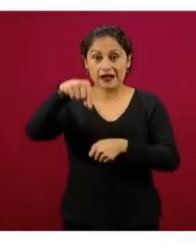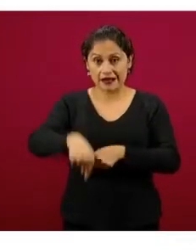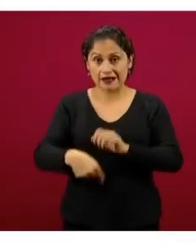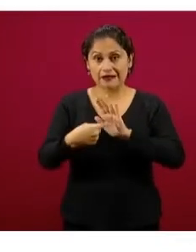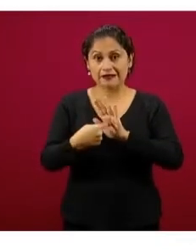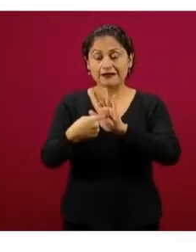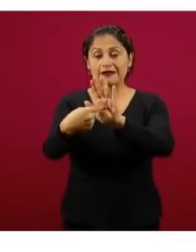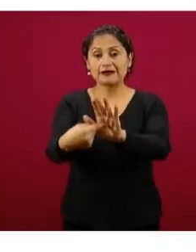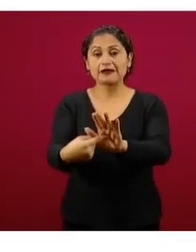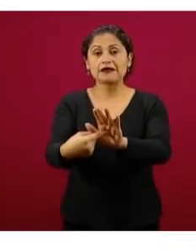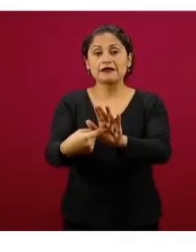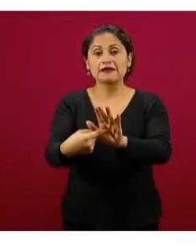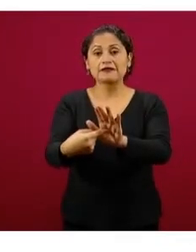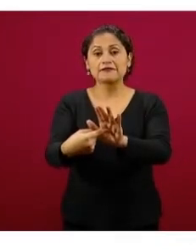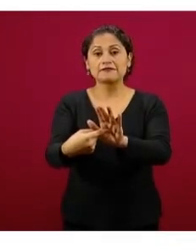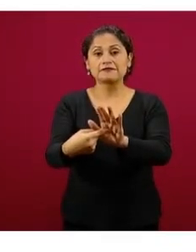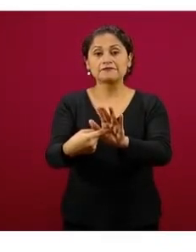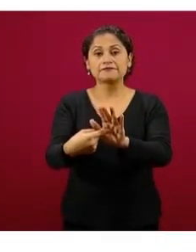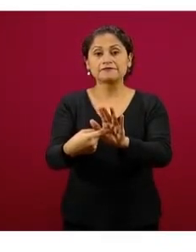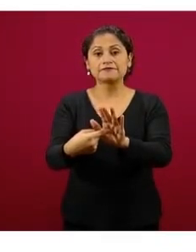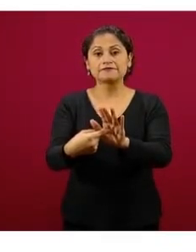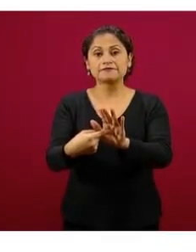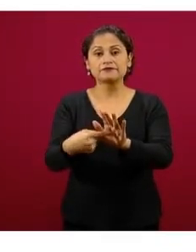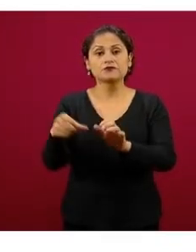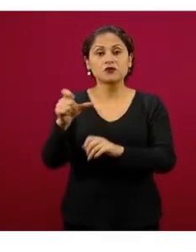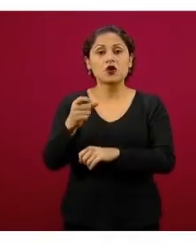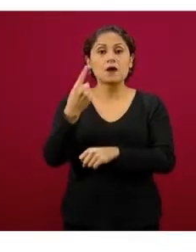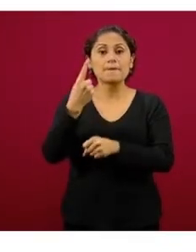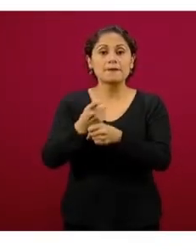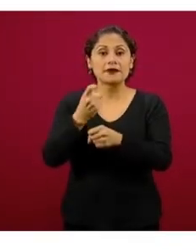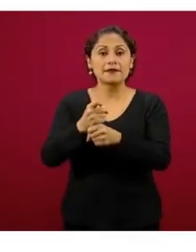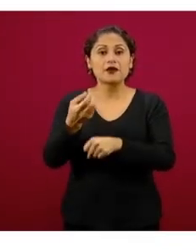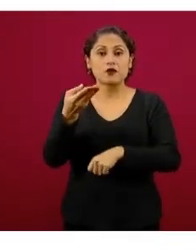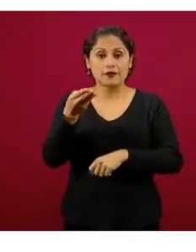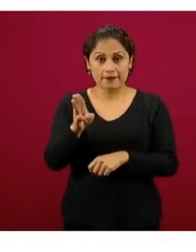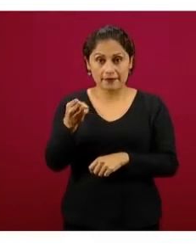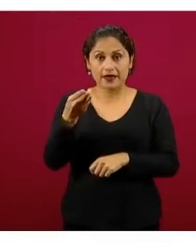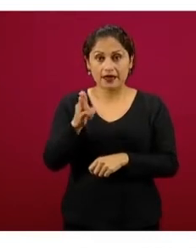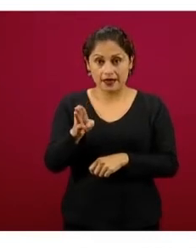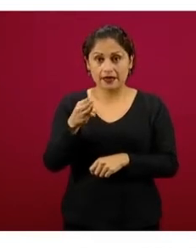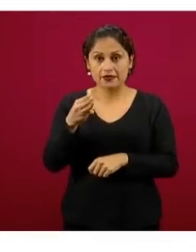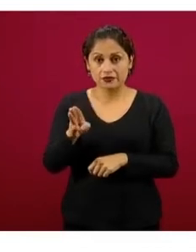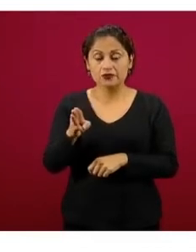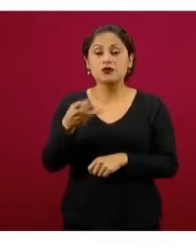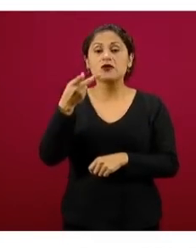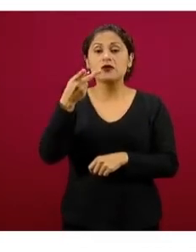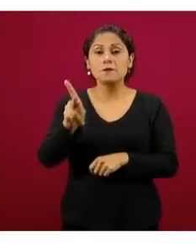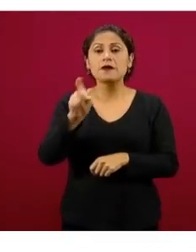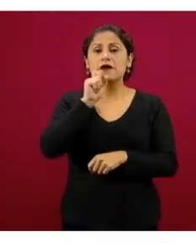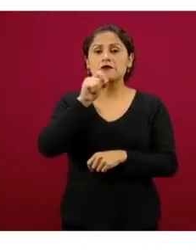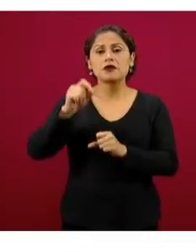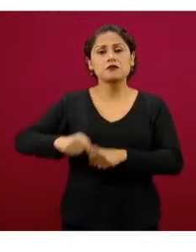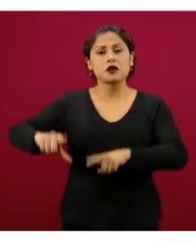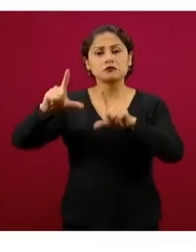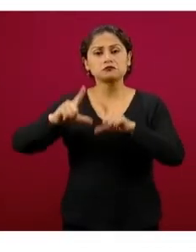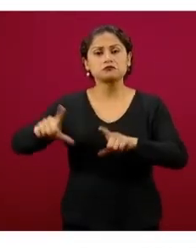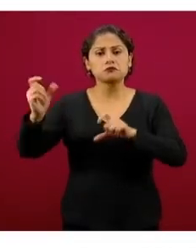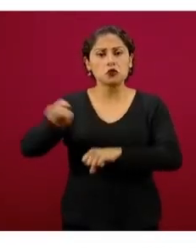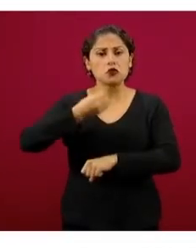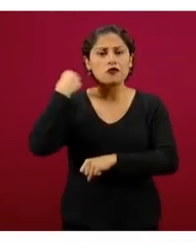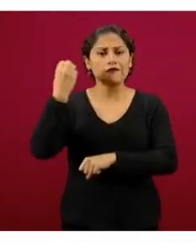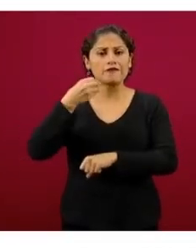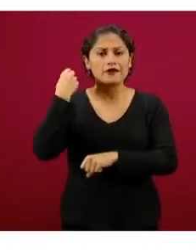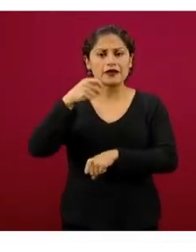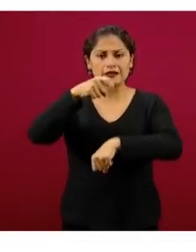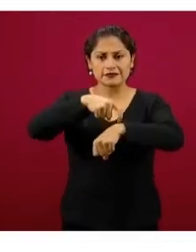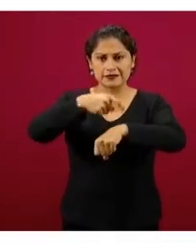hizo este conteo en el 1 de mayo, pero también en general son las conferencias de prensa de todos los días a las